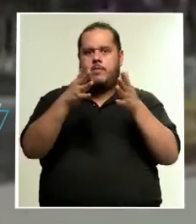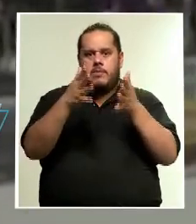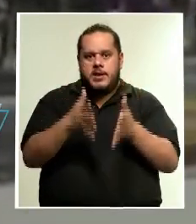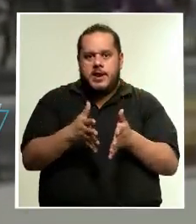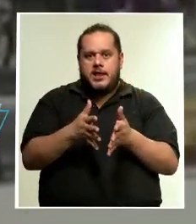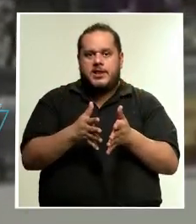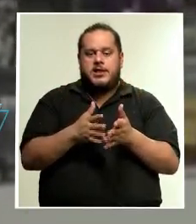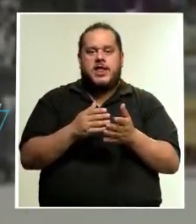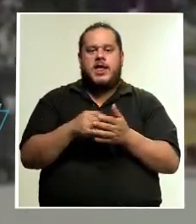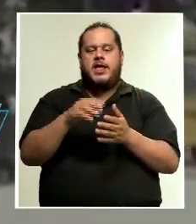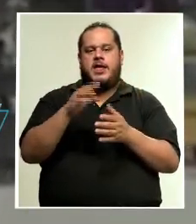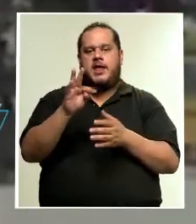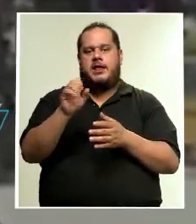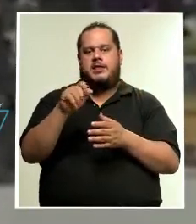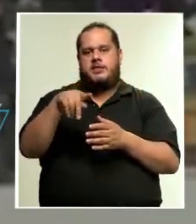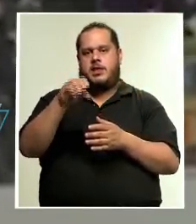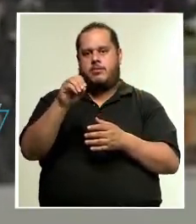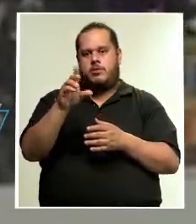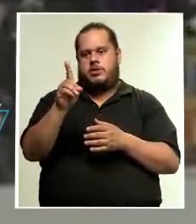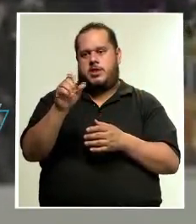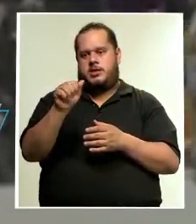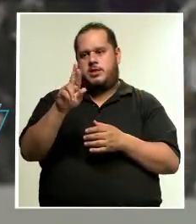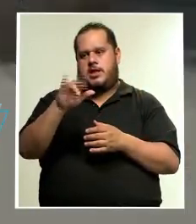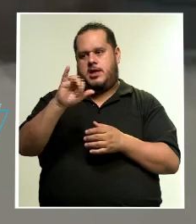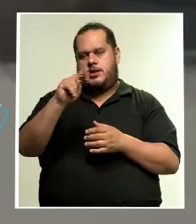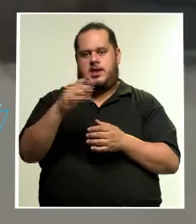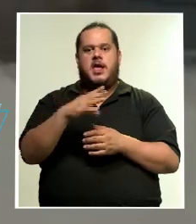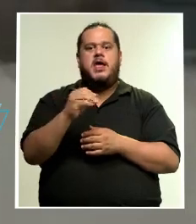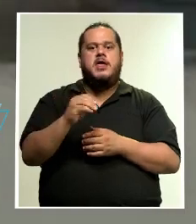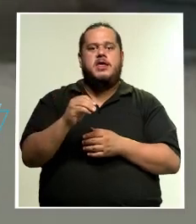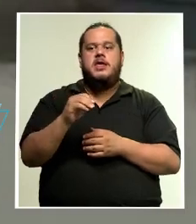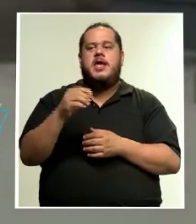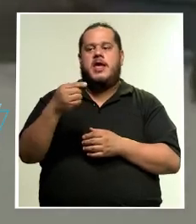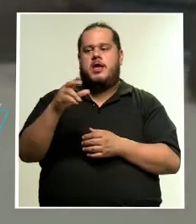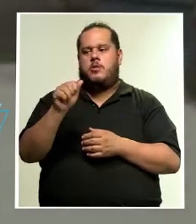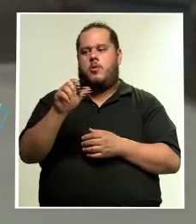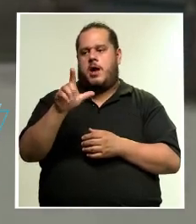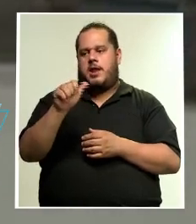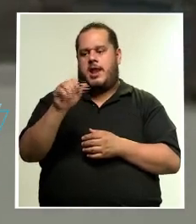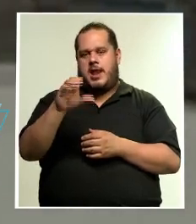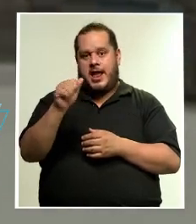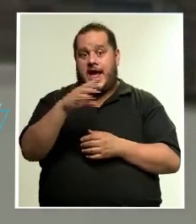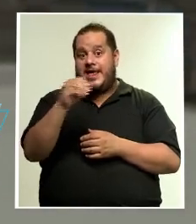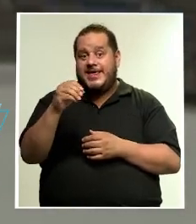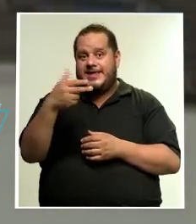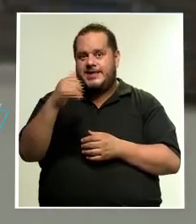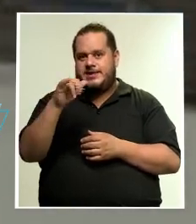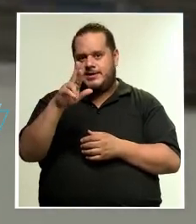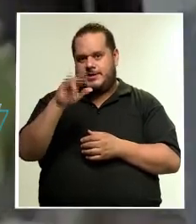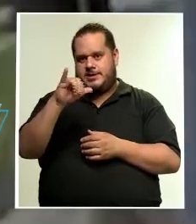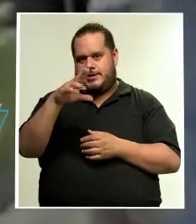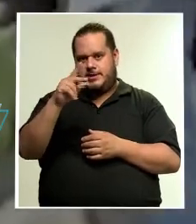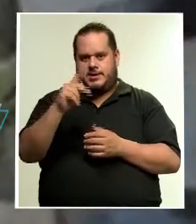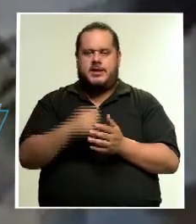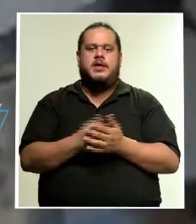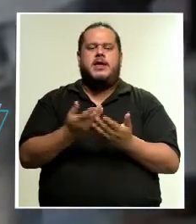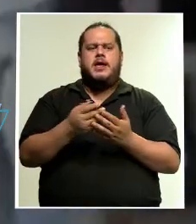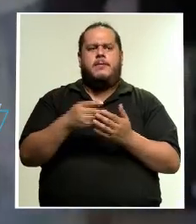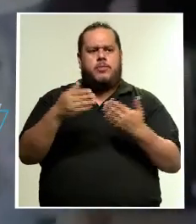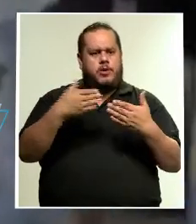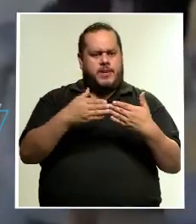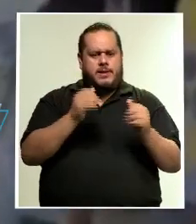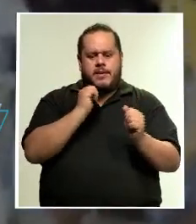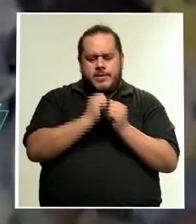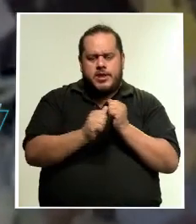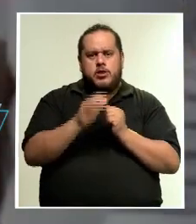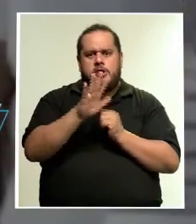del Darién y 800 en el distrito de Gualaca, en Chiriquí. En lo que va del 2021 por Panamá pasaron